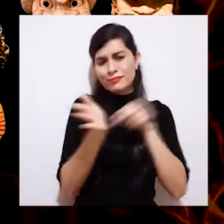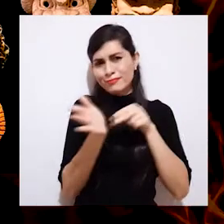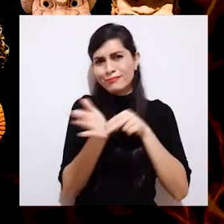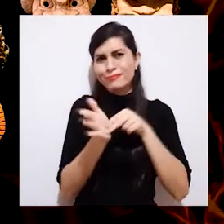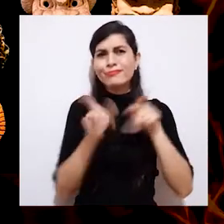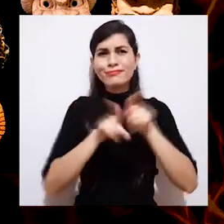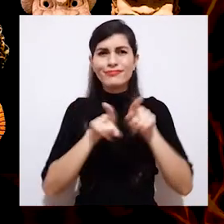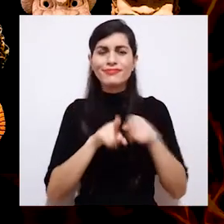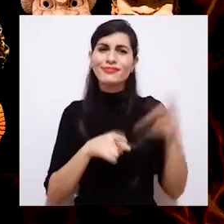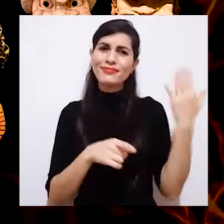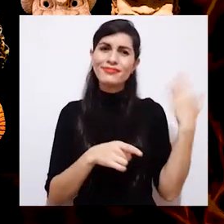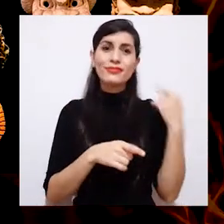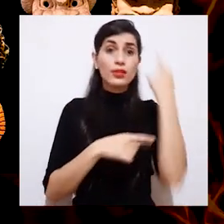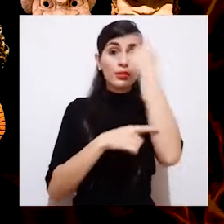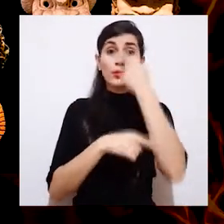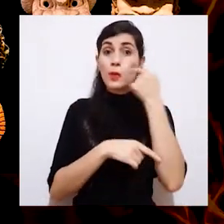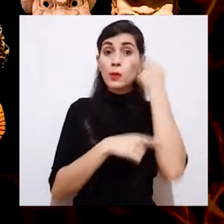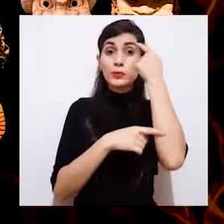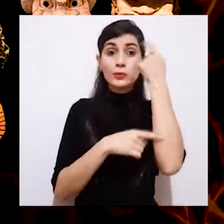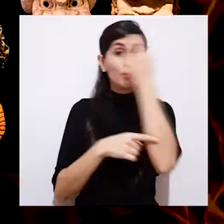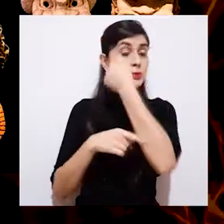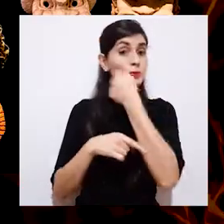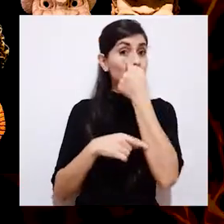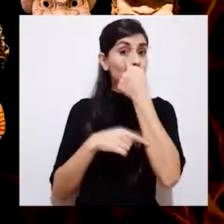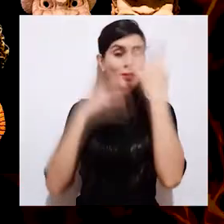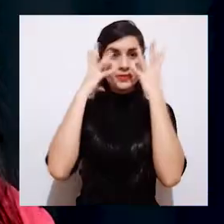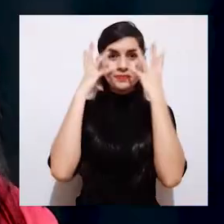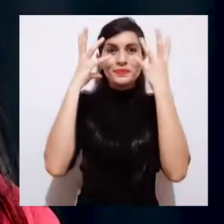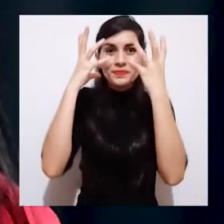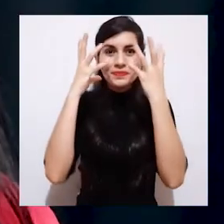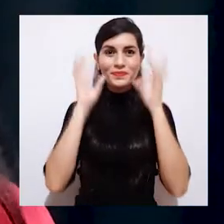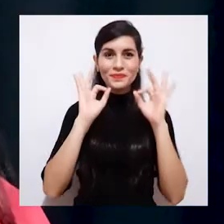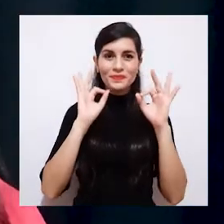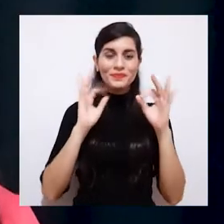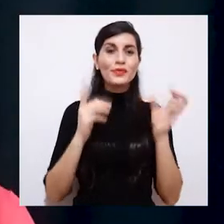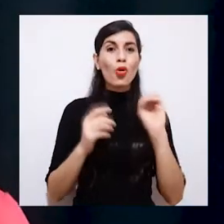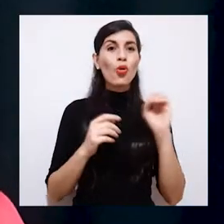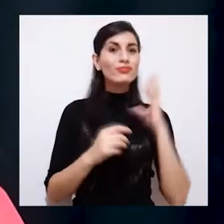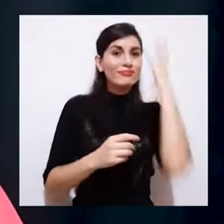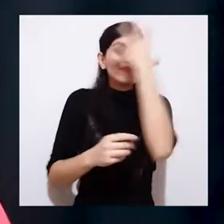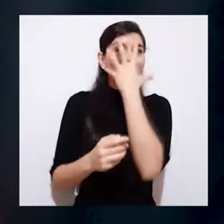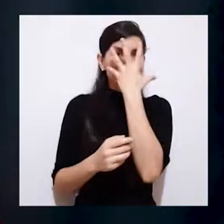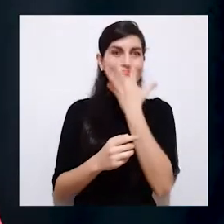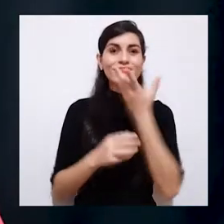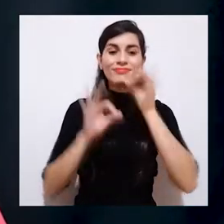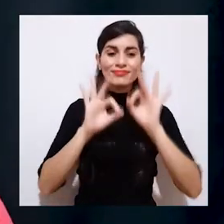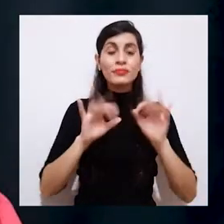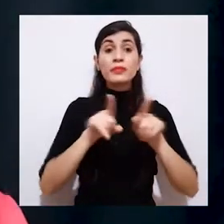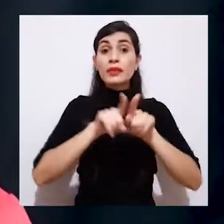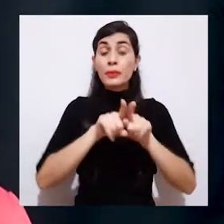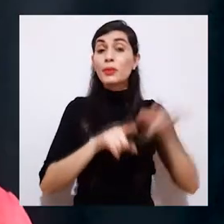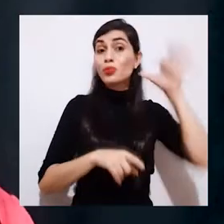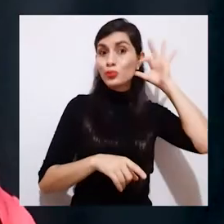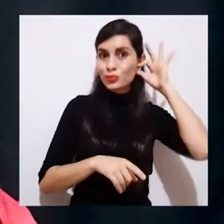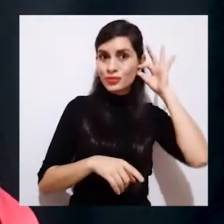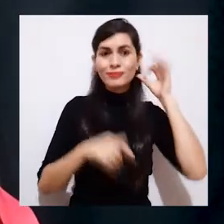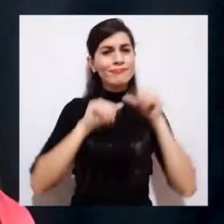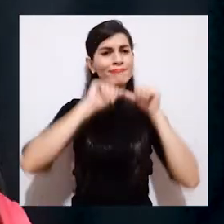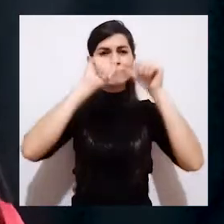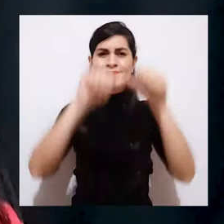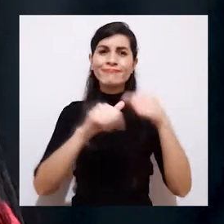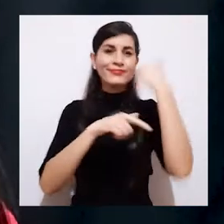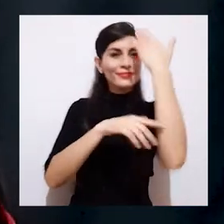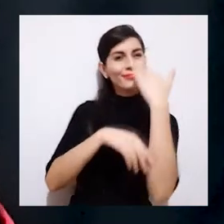negros alrededor de los ojos como para agregarle un poquito de más profundidad una vez ellos se pusieran la máscara encima. Y bueno, en el caso de las mujeres, de igual manera se